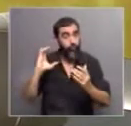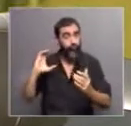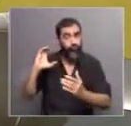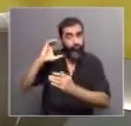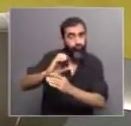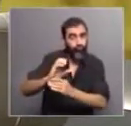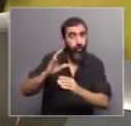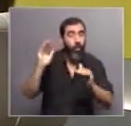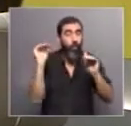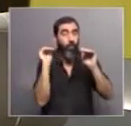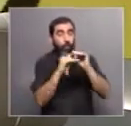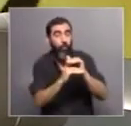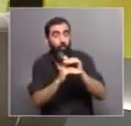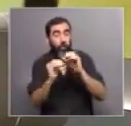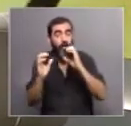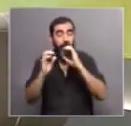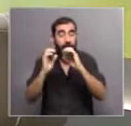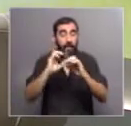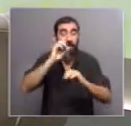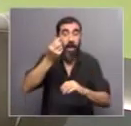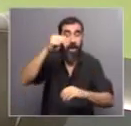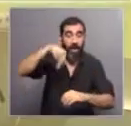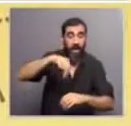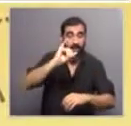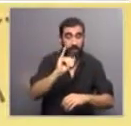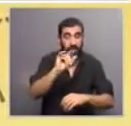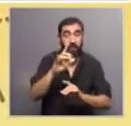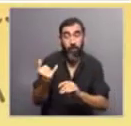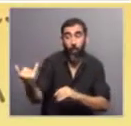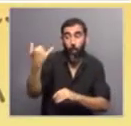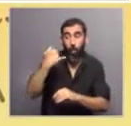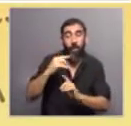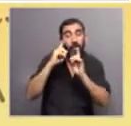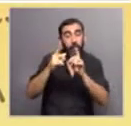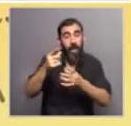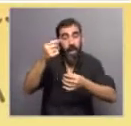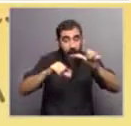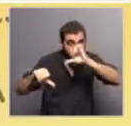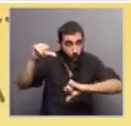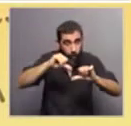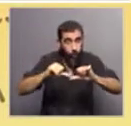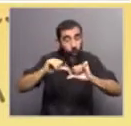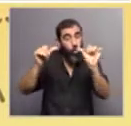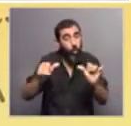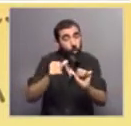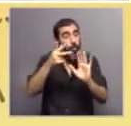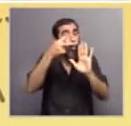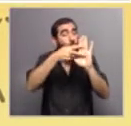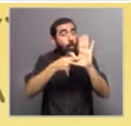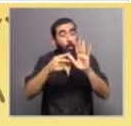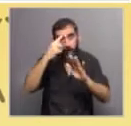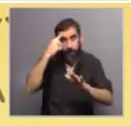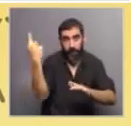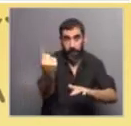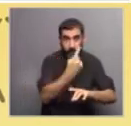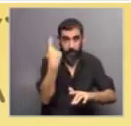por el Fondo Sectorial de Energía de la ANI y bueno, nos contaba Mauro que el laboratorio se construyó en base a normas internacionales,